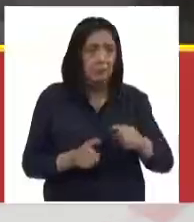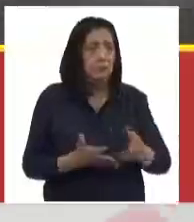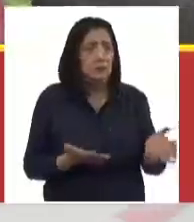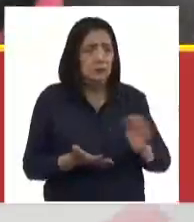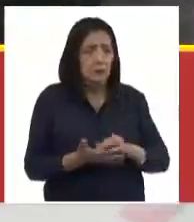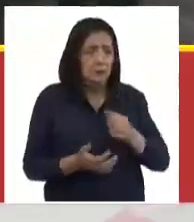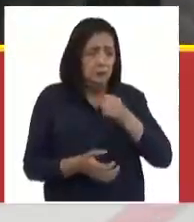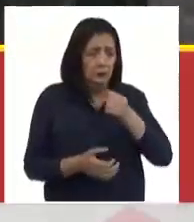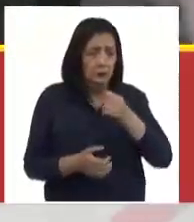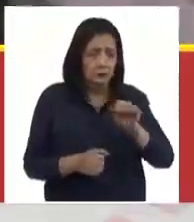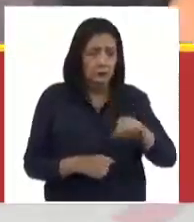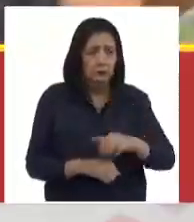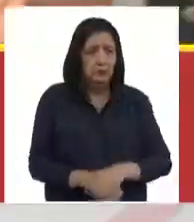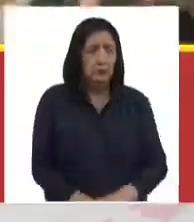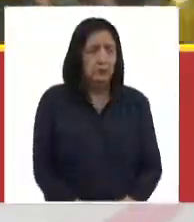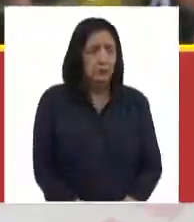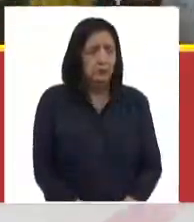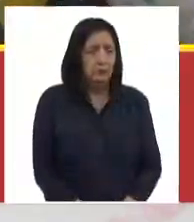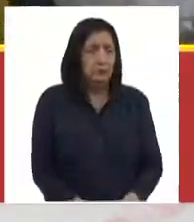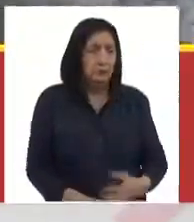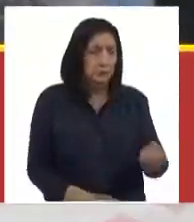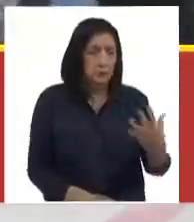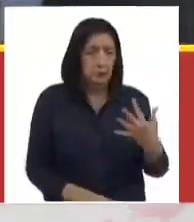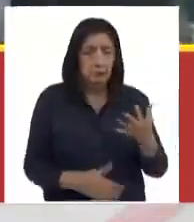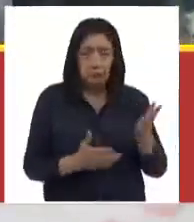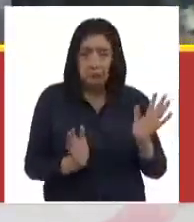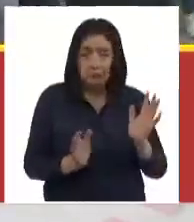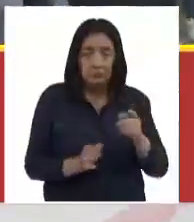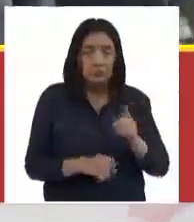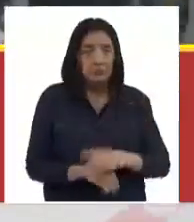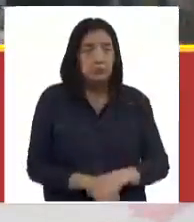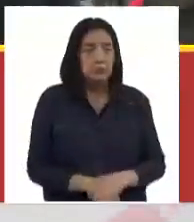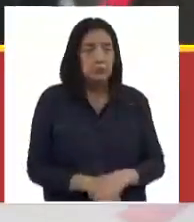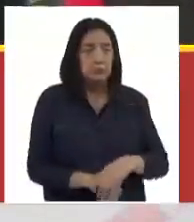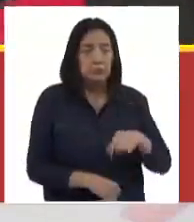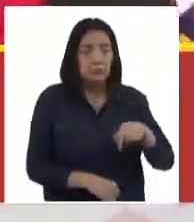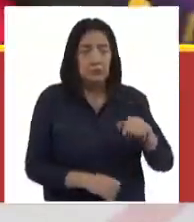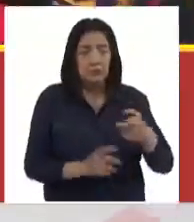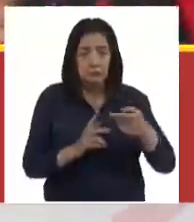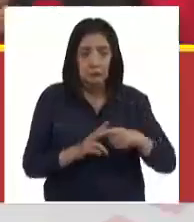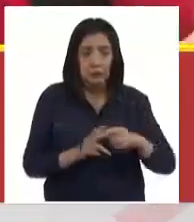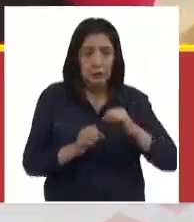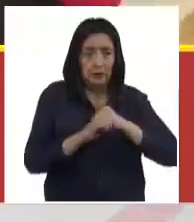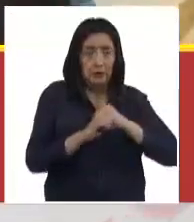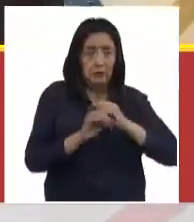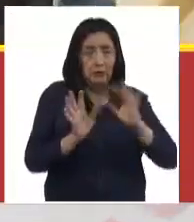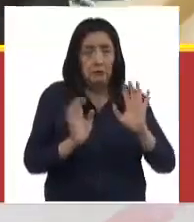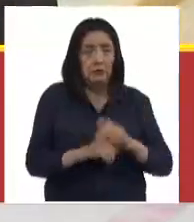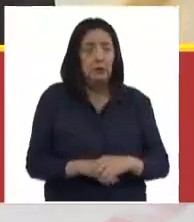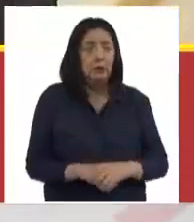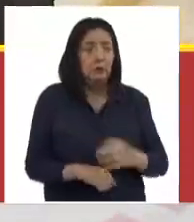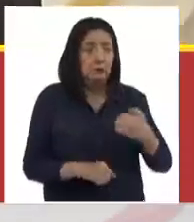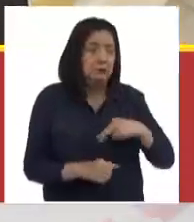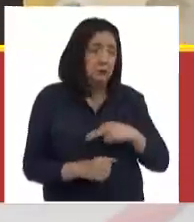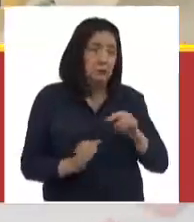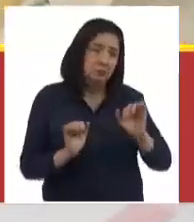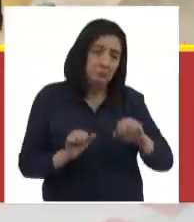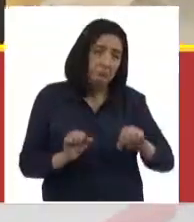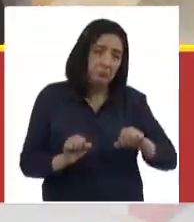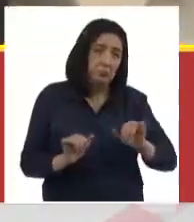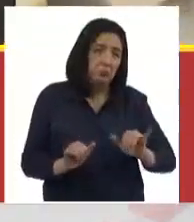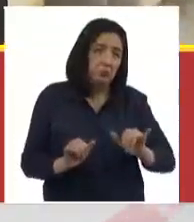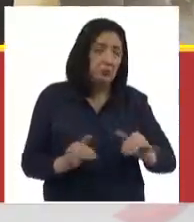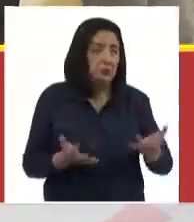otra entrevista. Y nos ha dicho que de esta manera inicia su campaña. Nosotros igual vamos a seguir